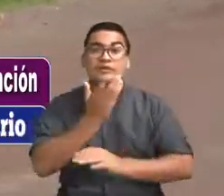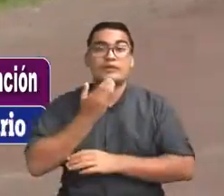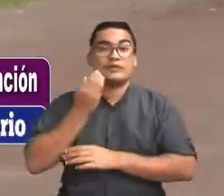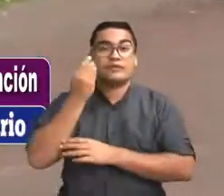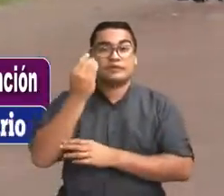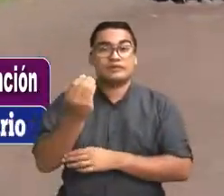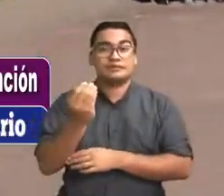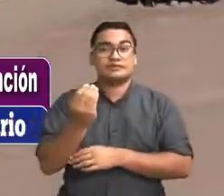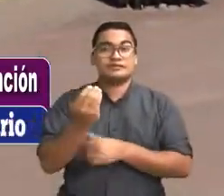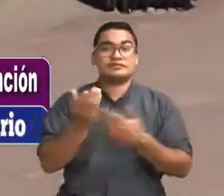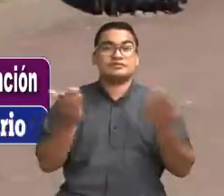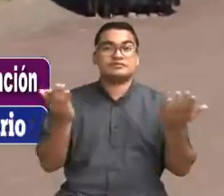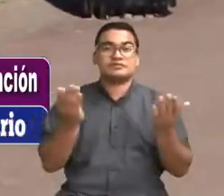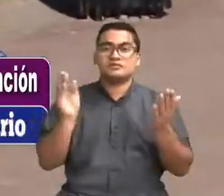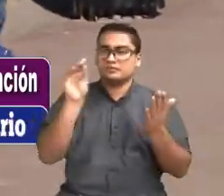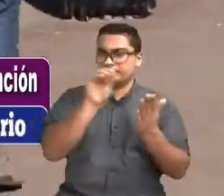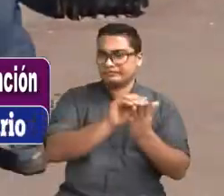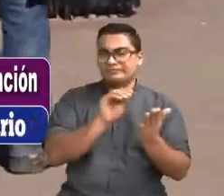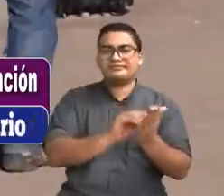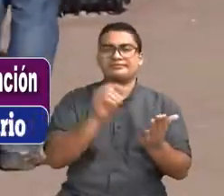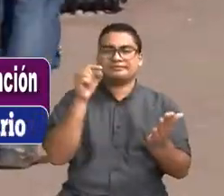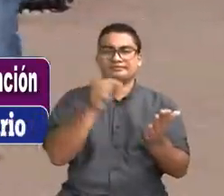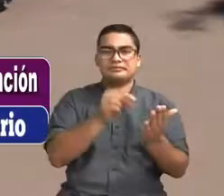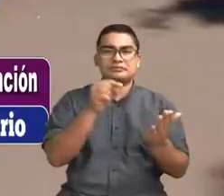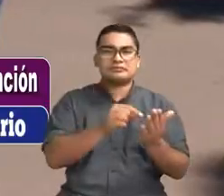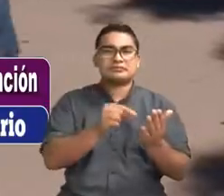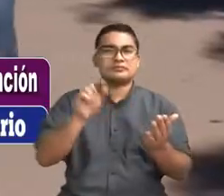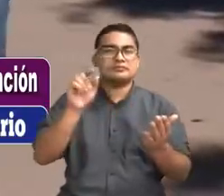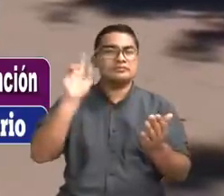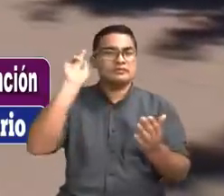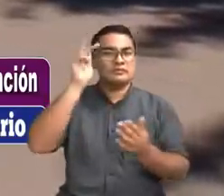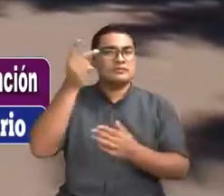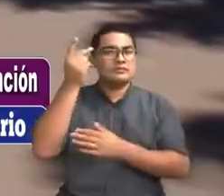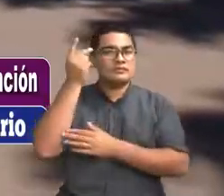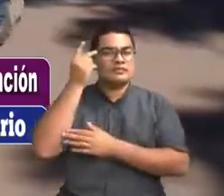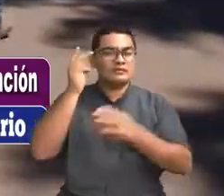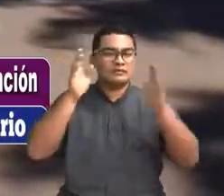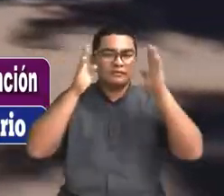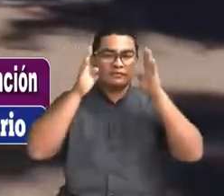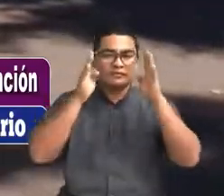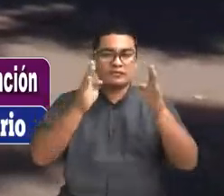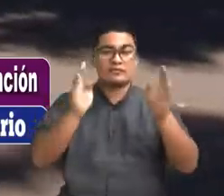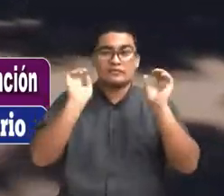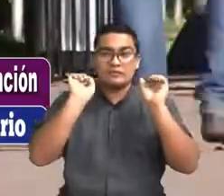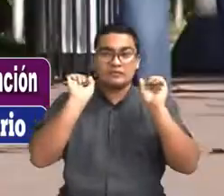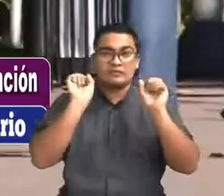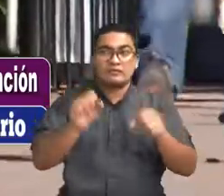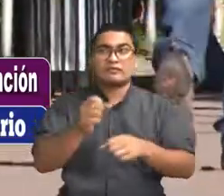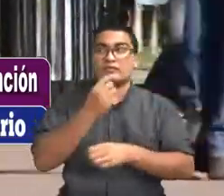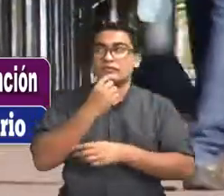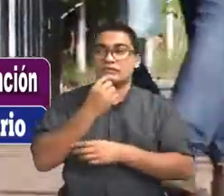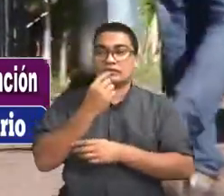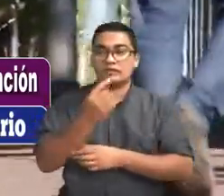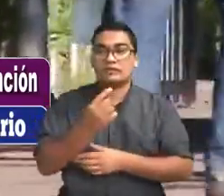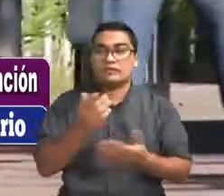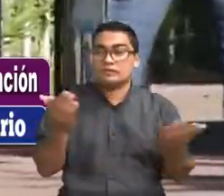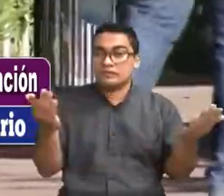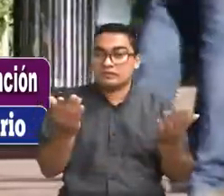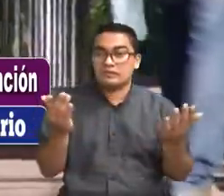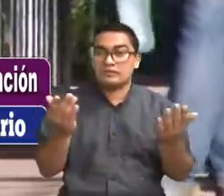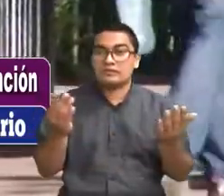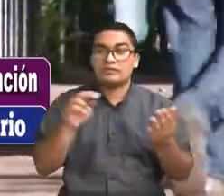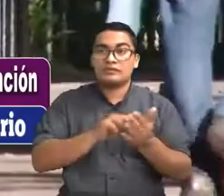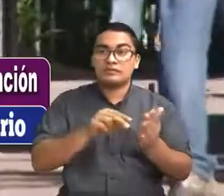que incluye ahí políticas de atención integral, sí, sí, que recoge y